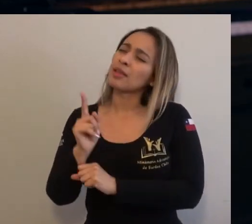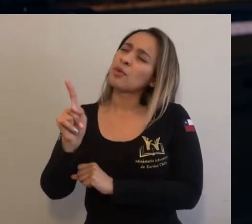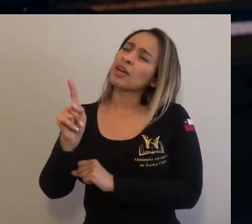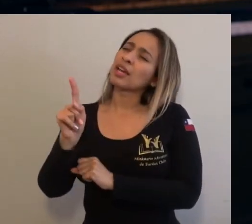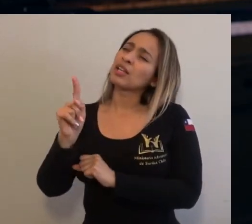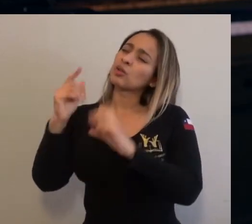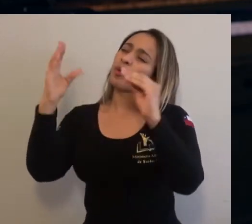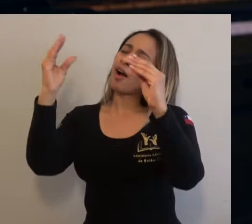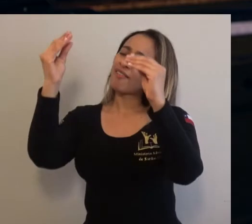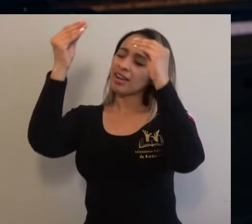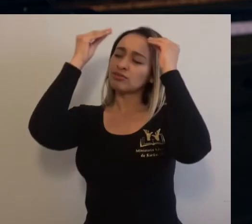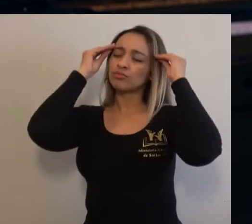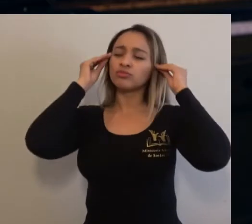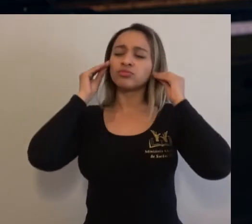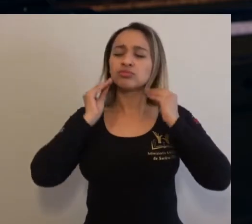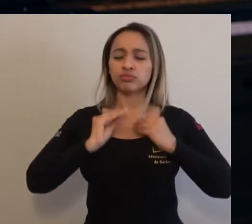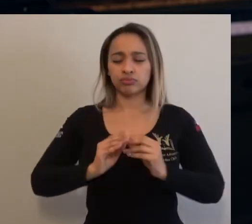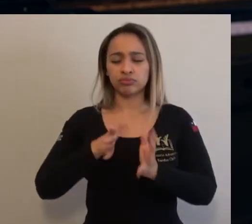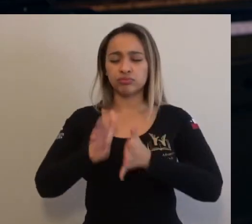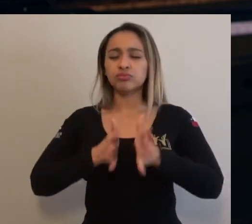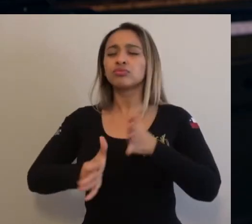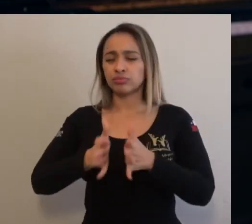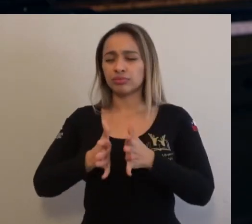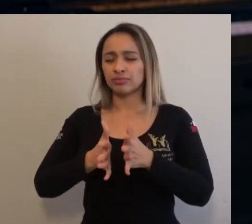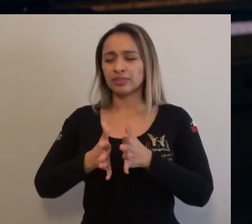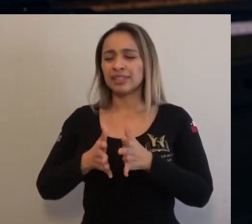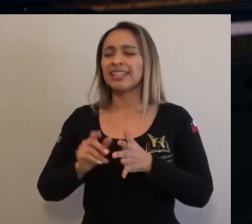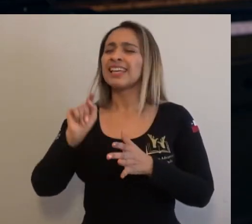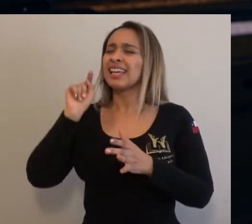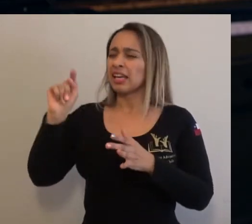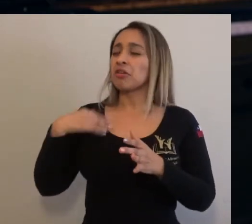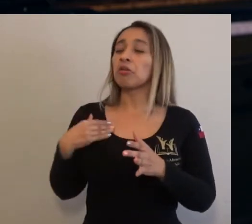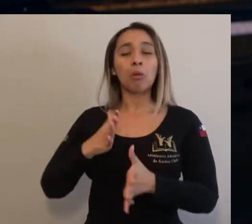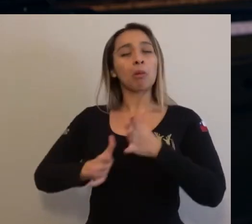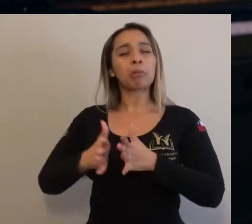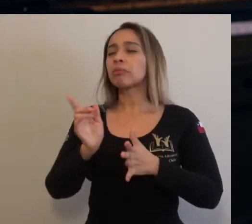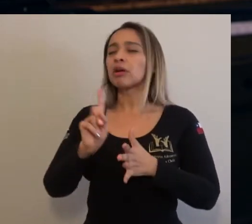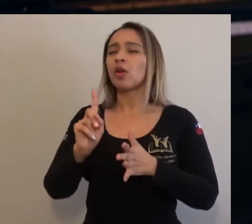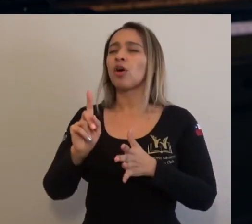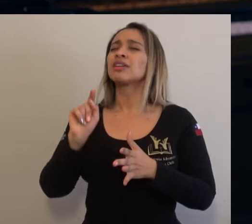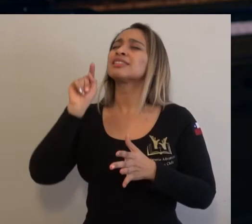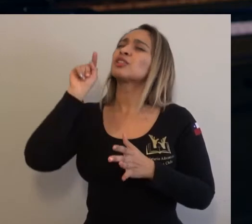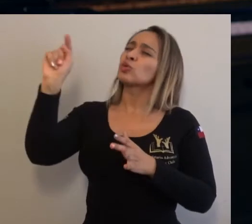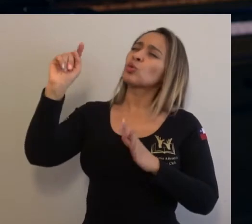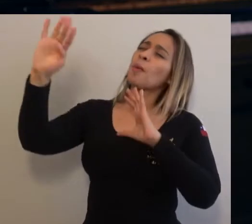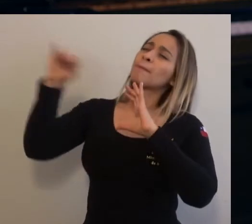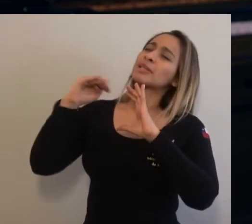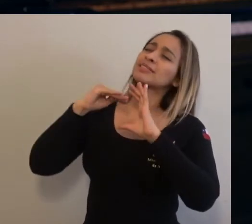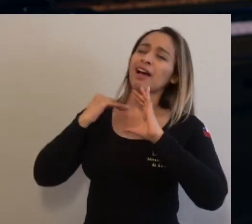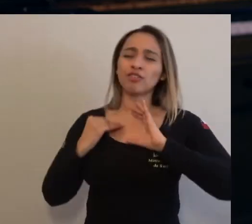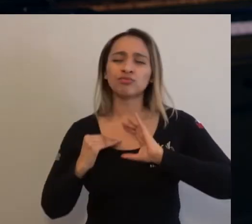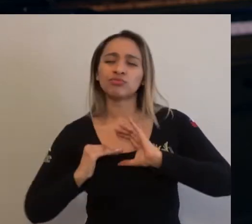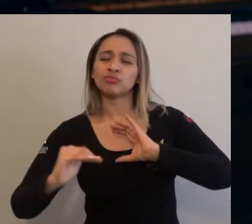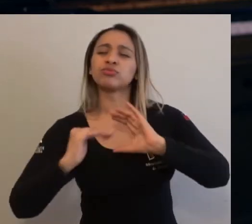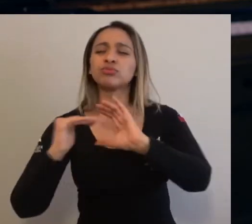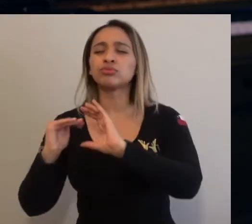ser tú el que habla a través de mí. No quiero que sean mis palabras, quiero que tú hables a través de mí y que yo pueda transmitir ese mensaje que tú